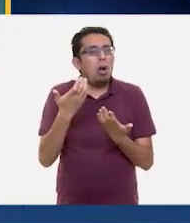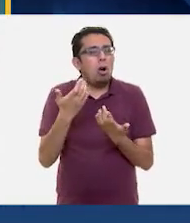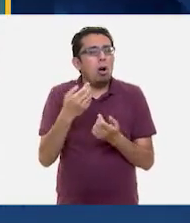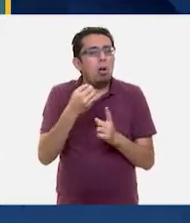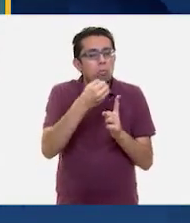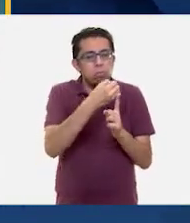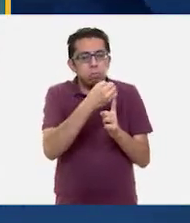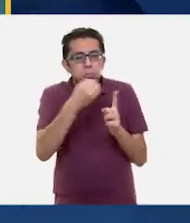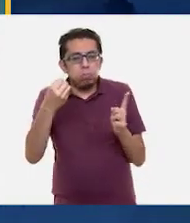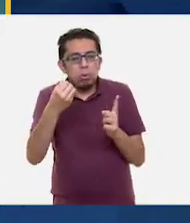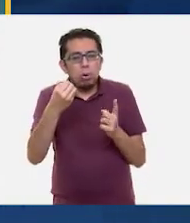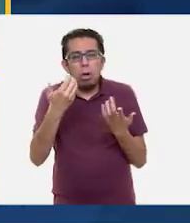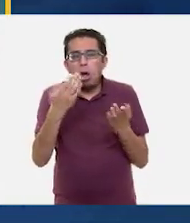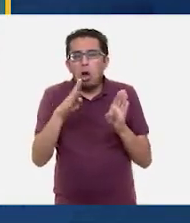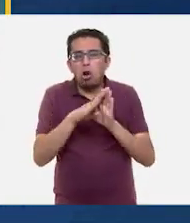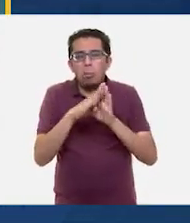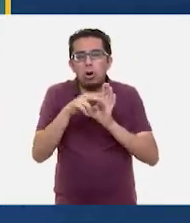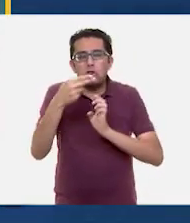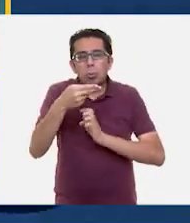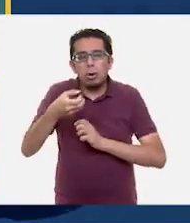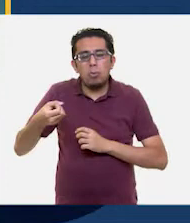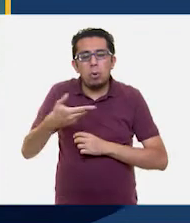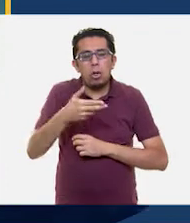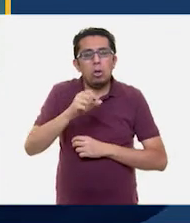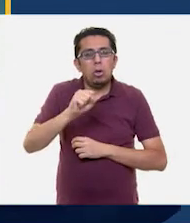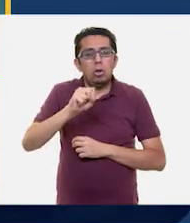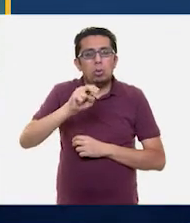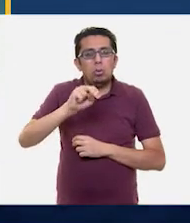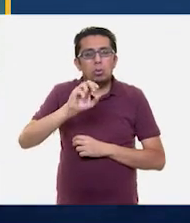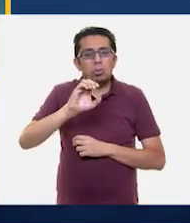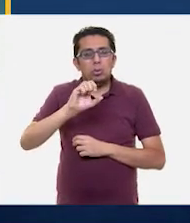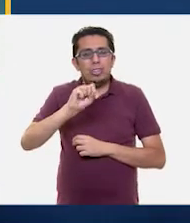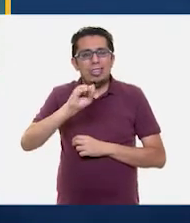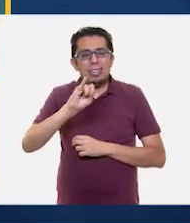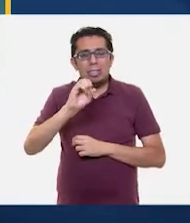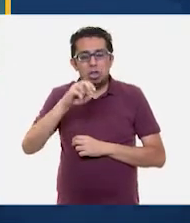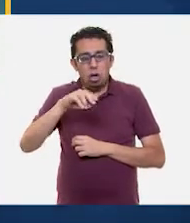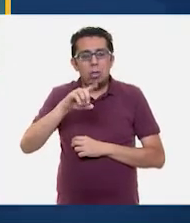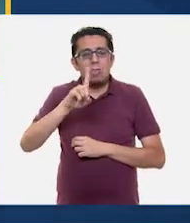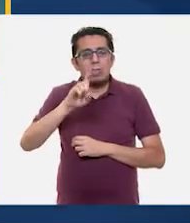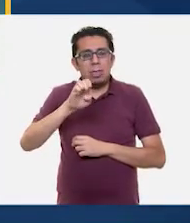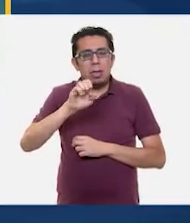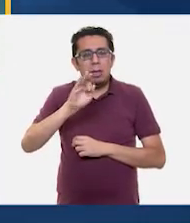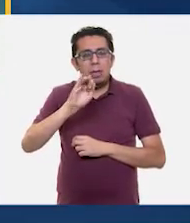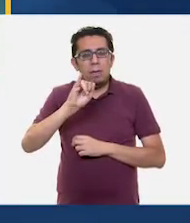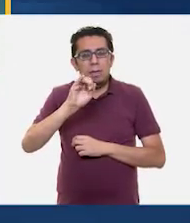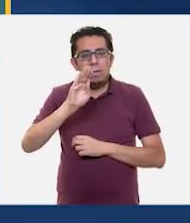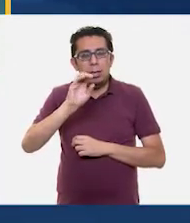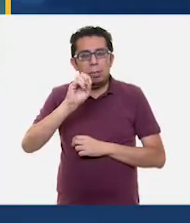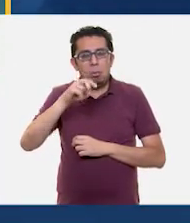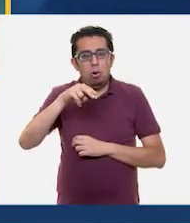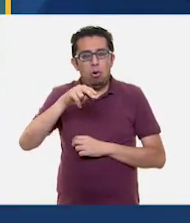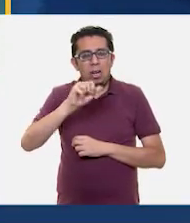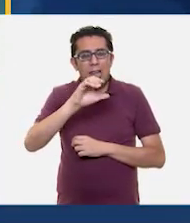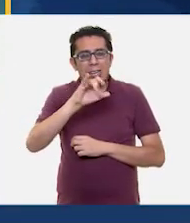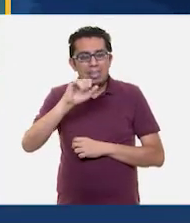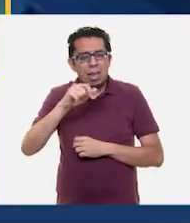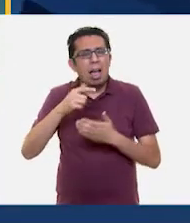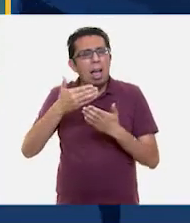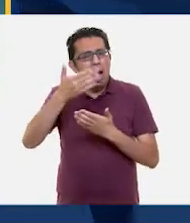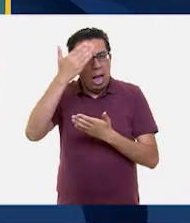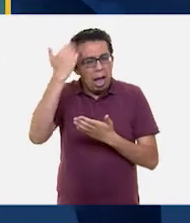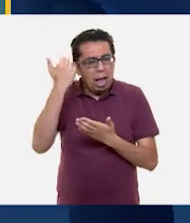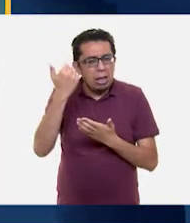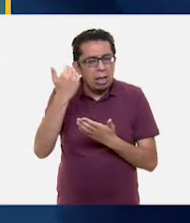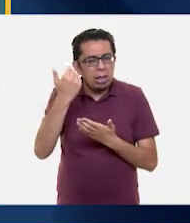sucesión de Fibonacci. ¿Sabes qué es eso? Algo recuerdo que vimos en una clase con la maestra Diana. Se trataba de sucesiones